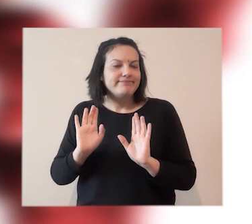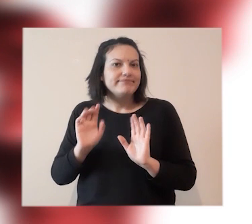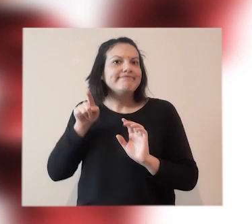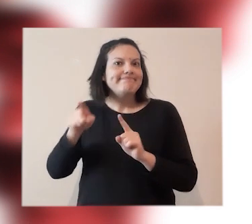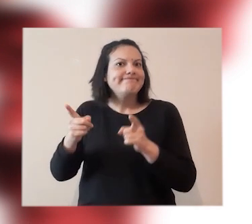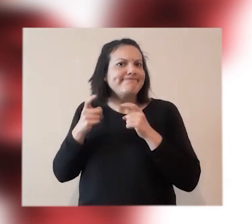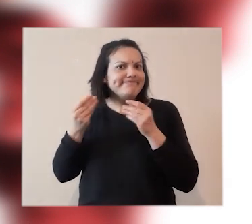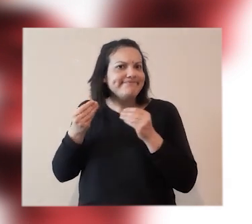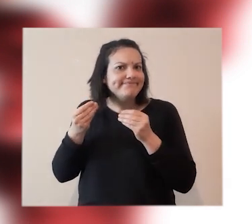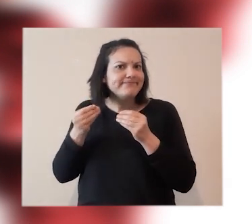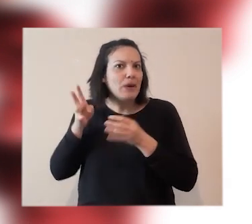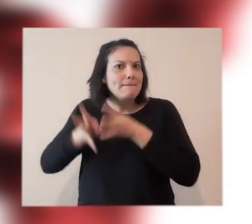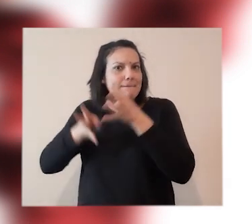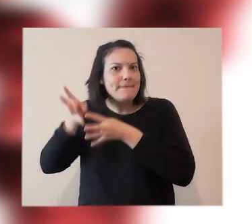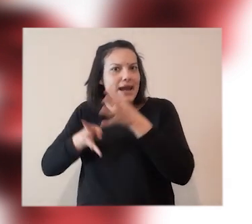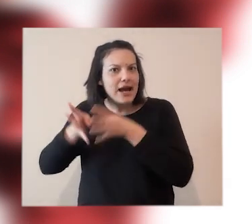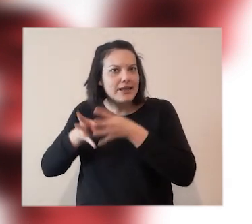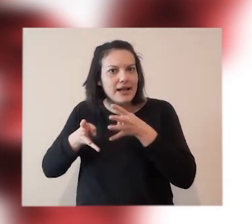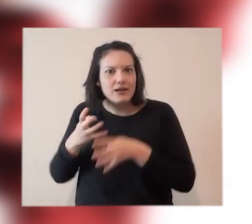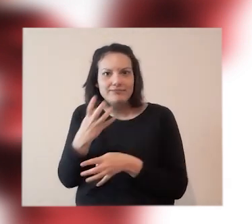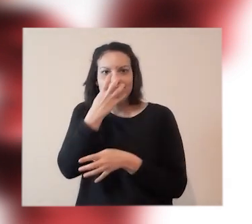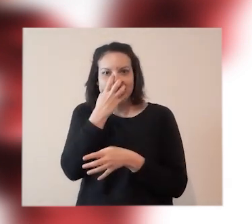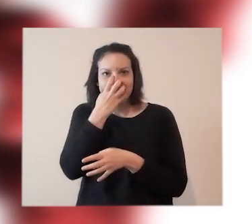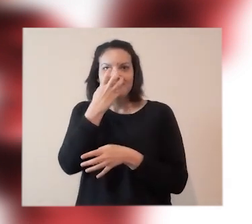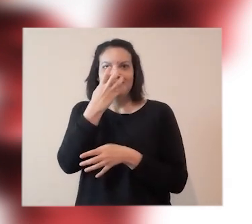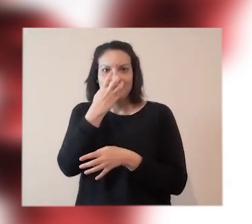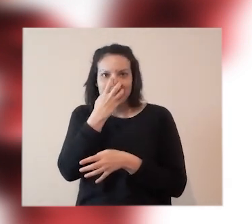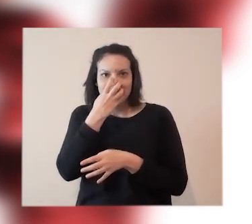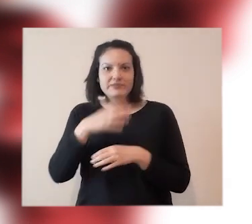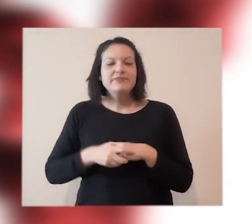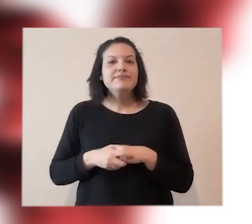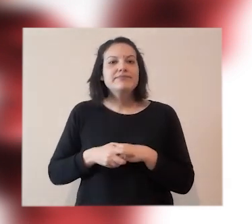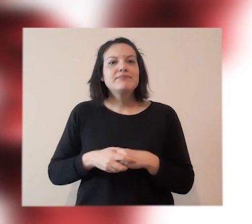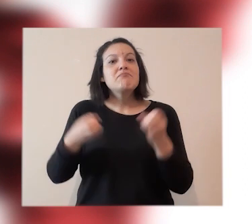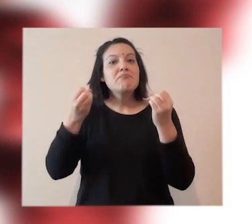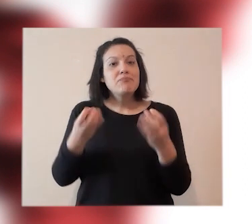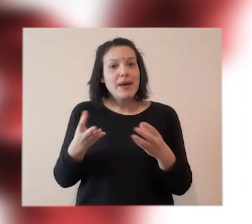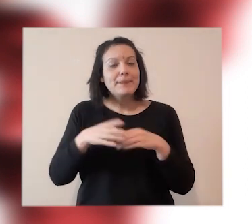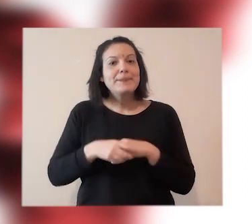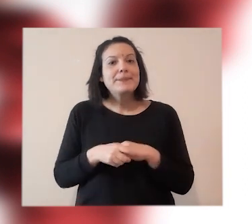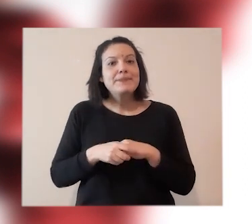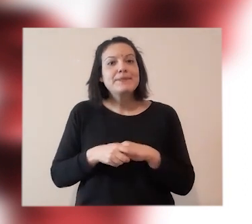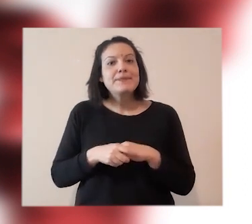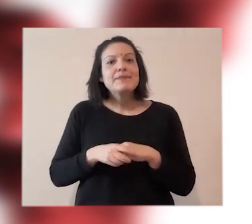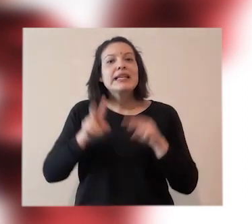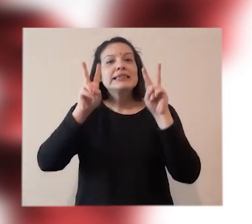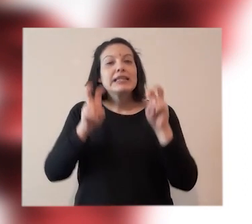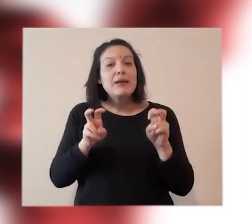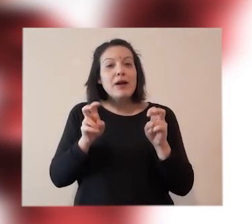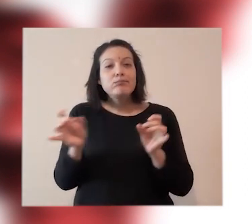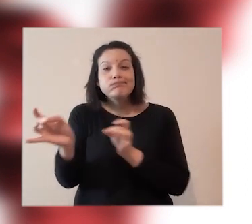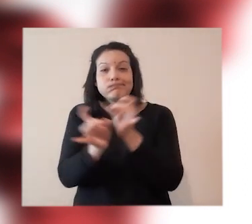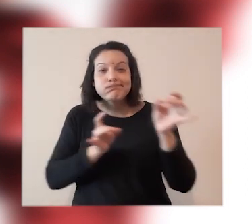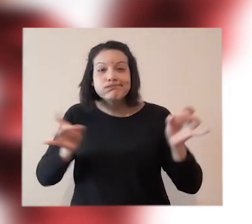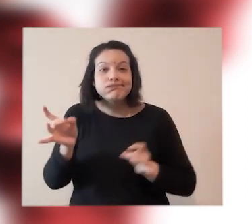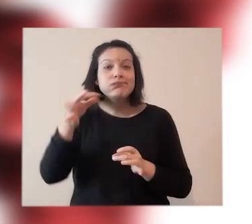la asistencia mecánica respiratoria. Bien, en cuanto a los mecanismos de transmisión, y esto es muy